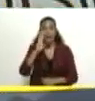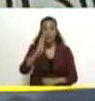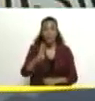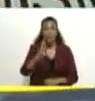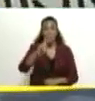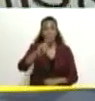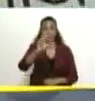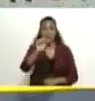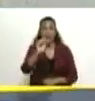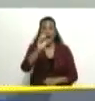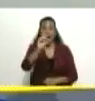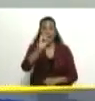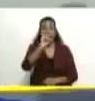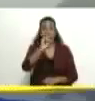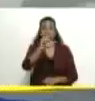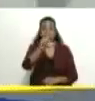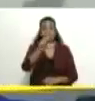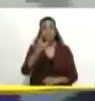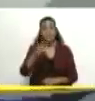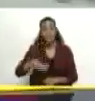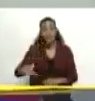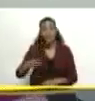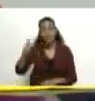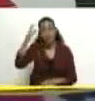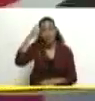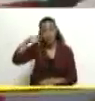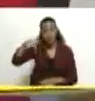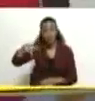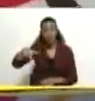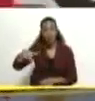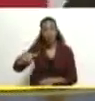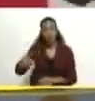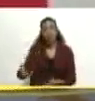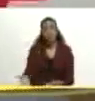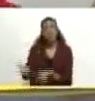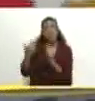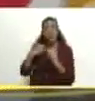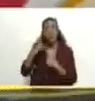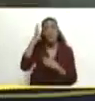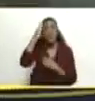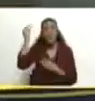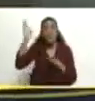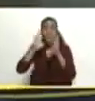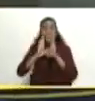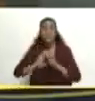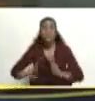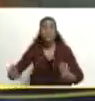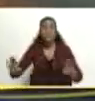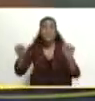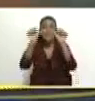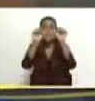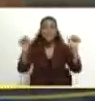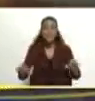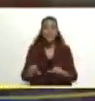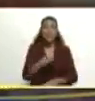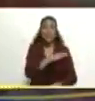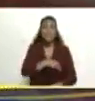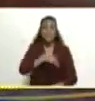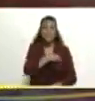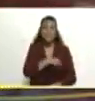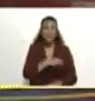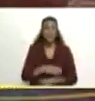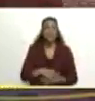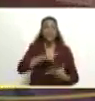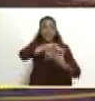Brasil, pues, que hoy, presidente, le dice Dios bendiga nuestro sistema de misiones y grandes